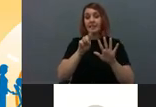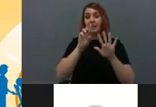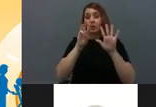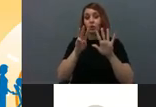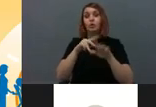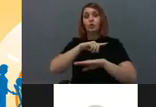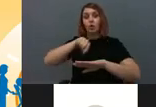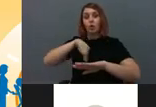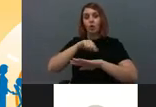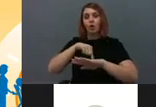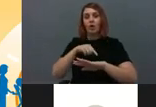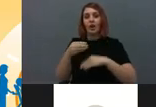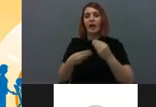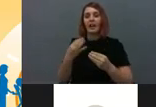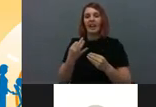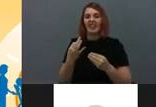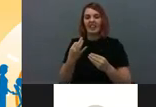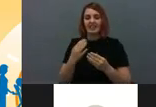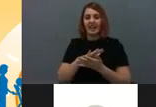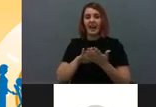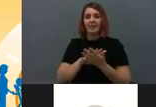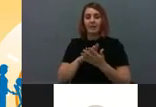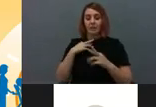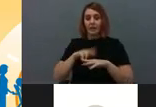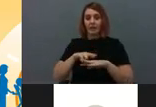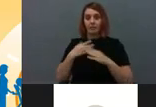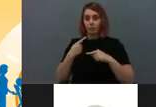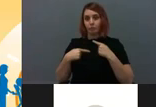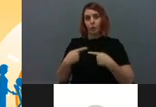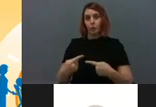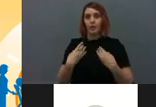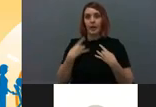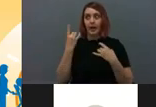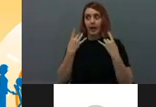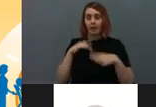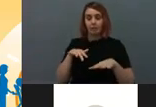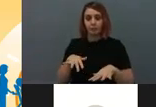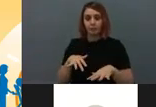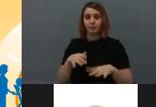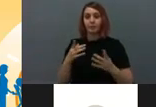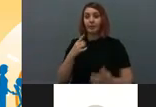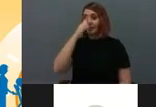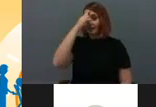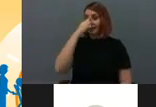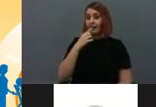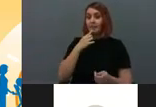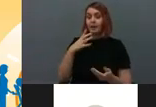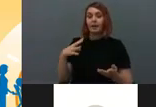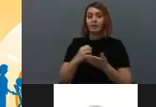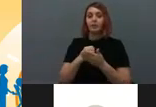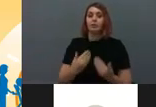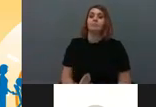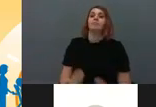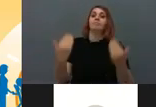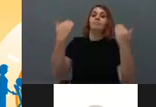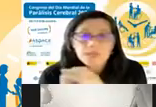168 horas, ¿qué haces, no? ¿Qué haces en esos ritmos de la vida diaria? Y bueno, la imagen en el que todo cae sobre las